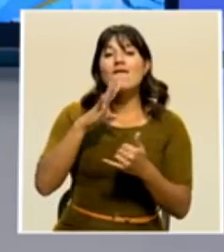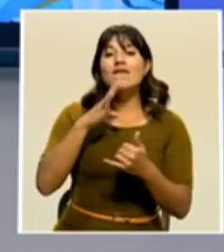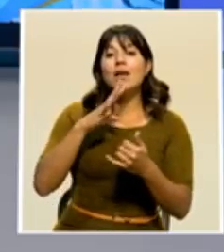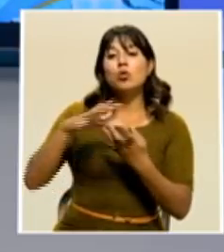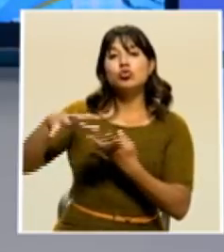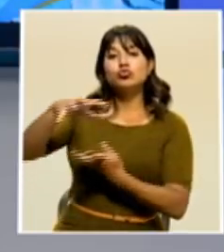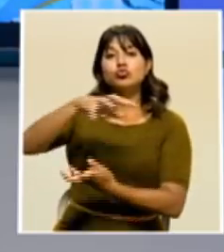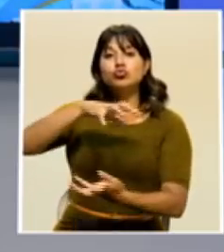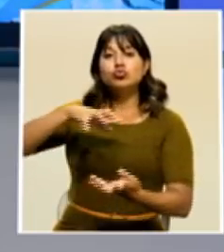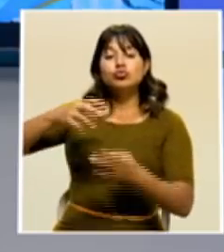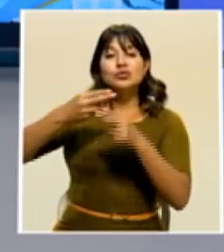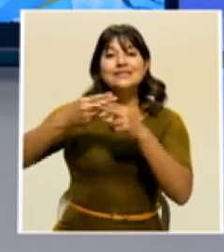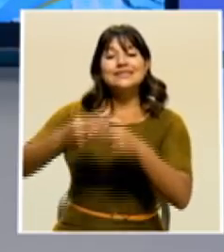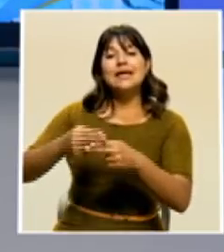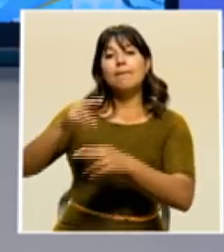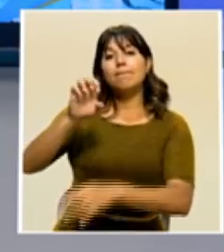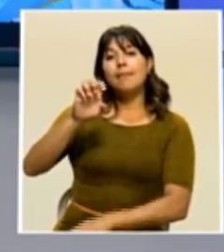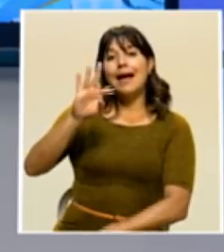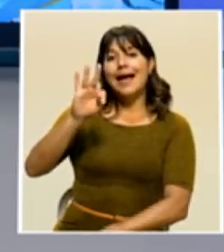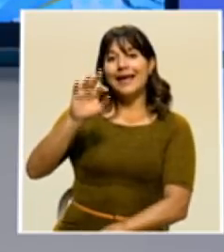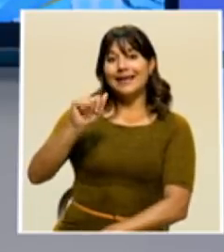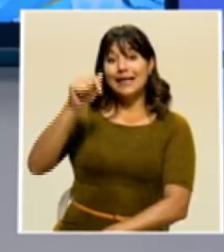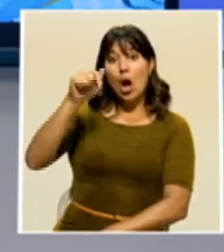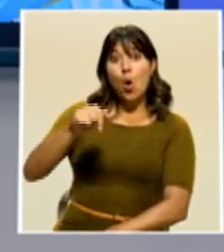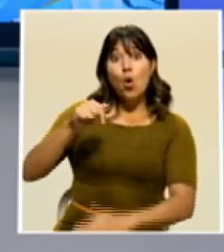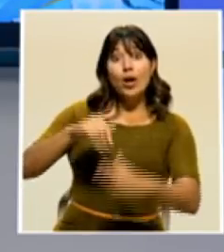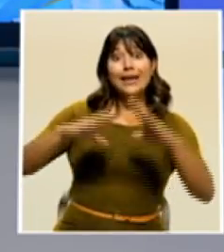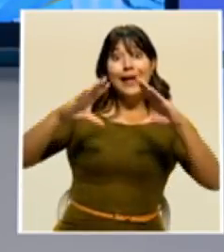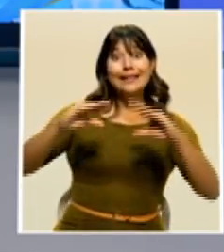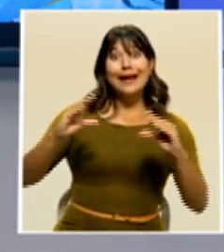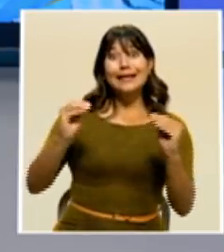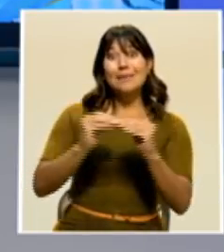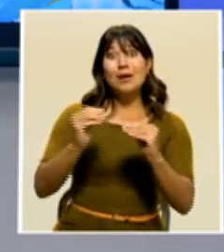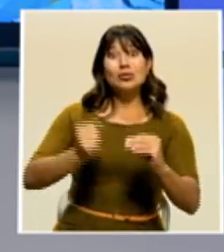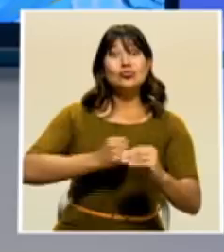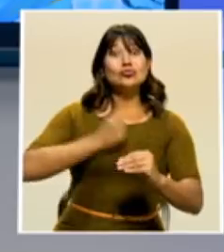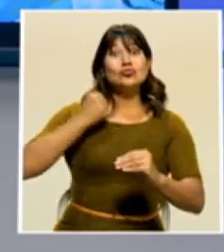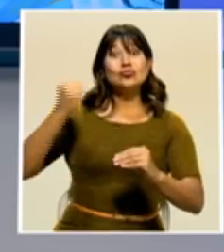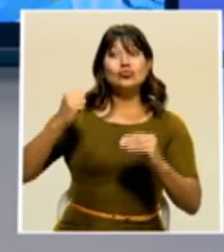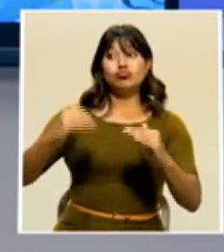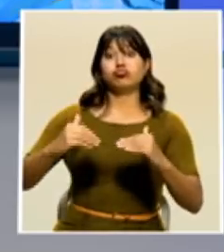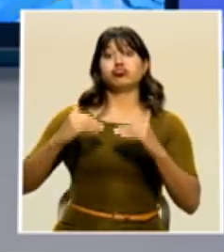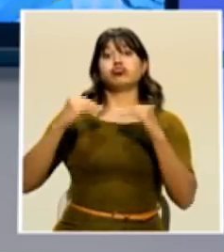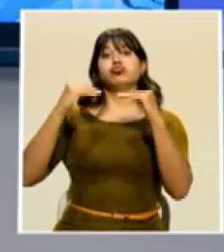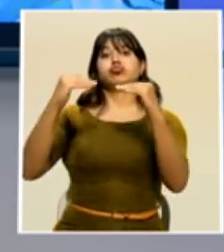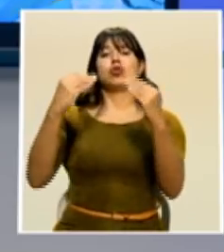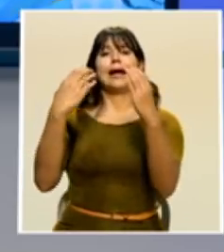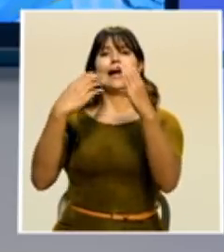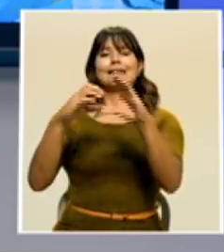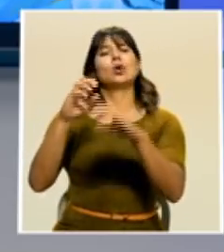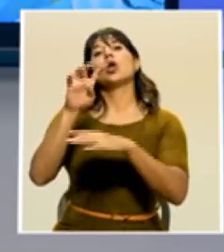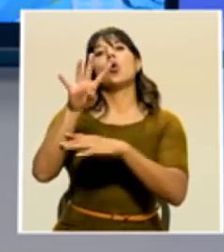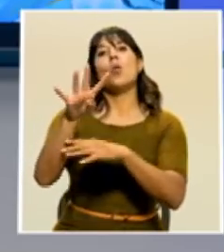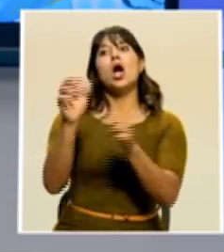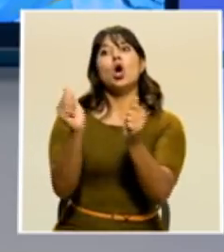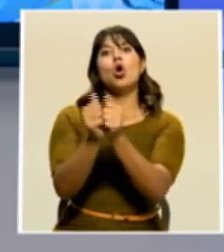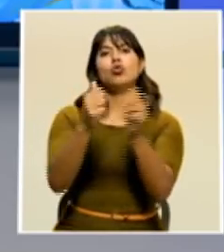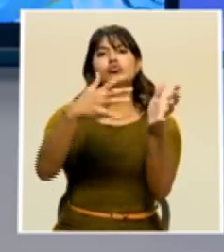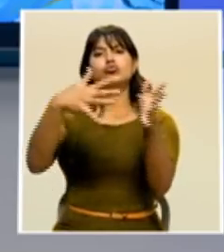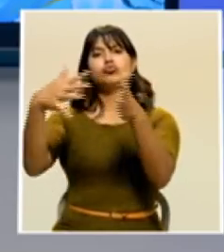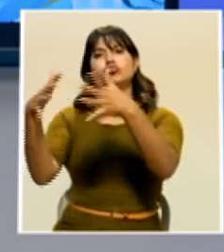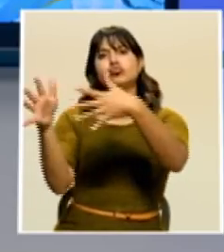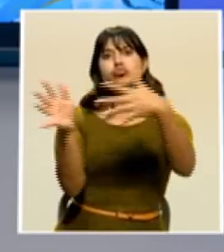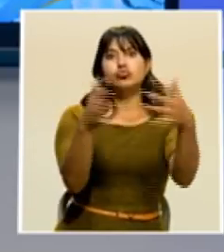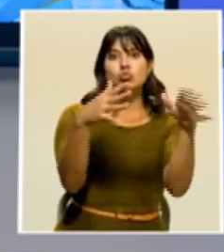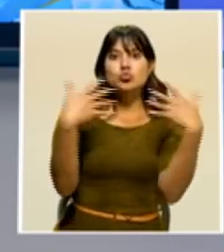El huracán ETA se fortaleció esta tarde y subió a categoría 4 con vientos sostenidos,